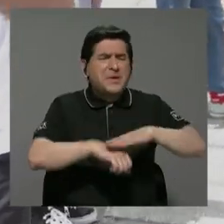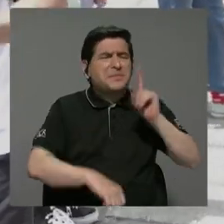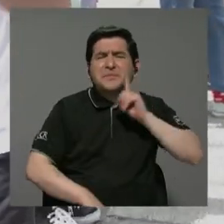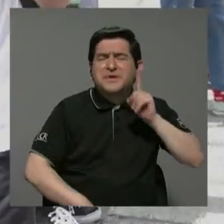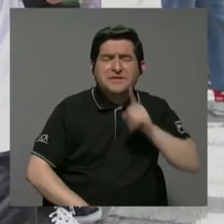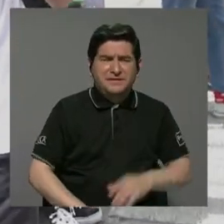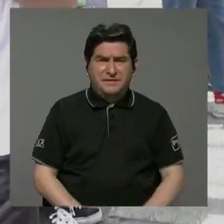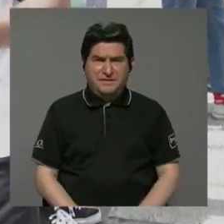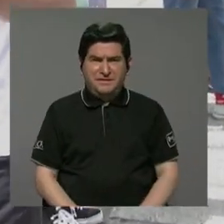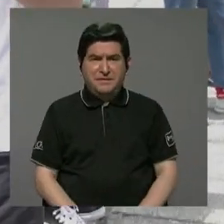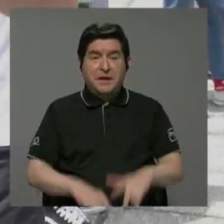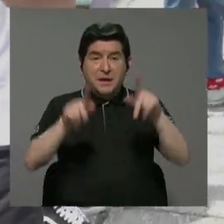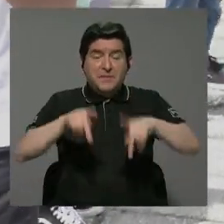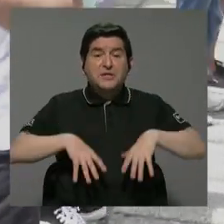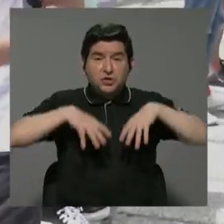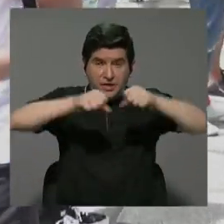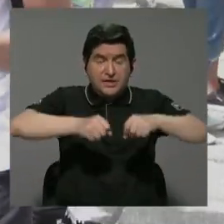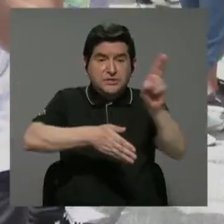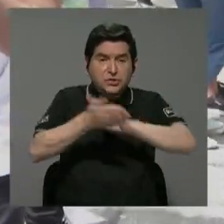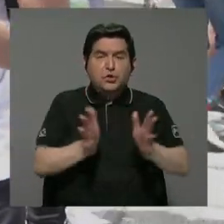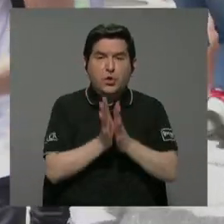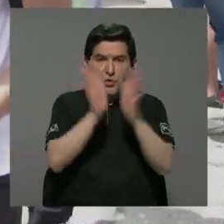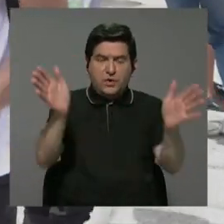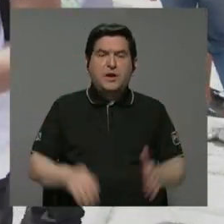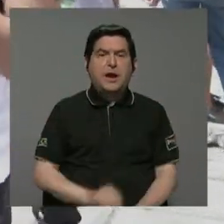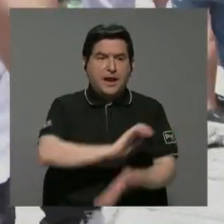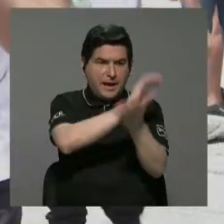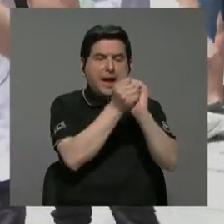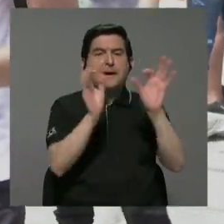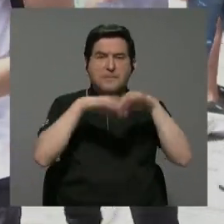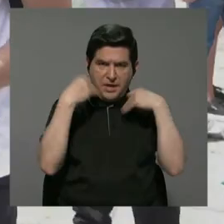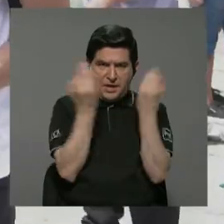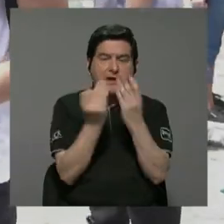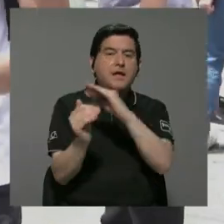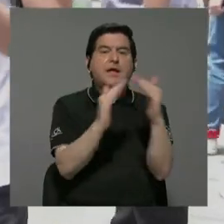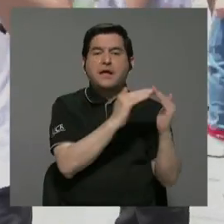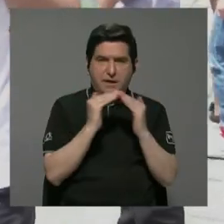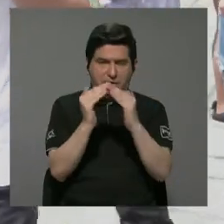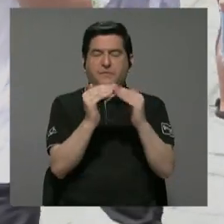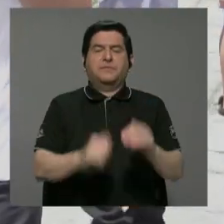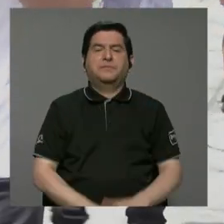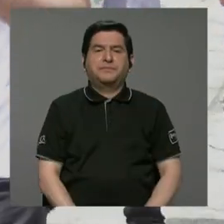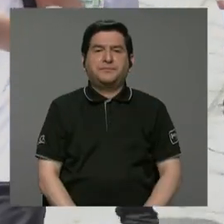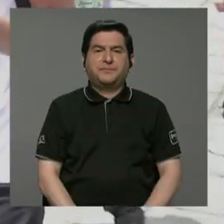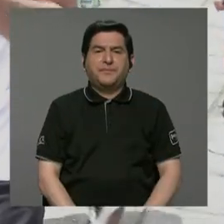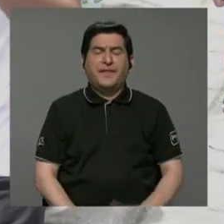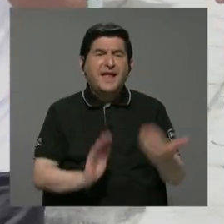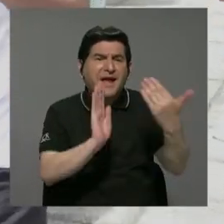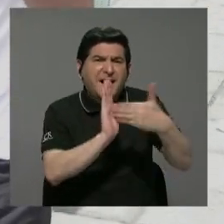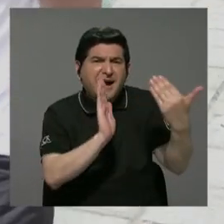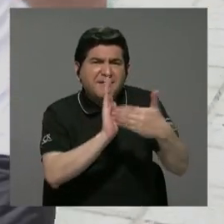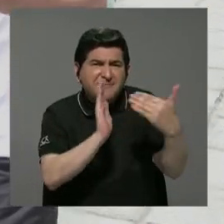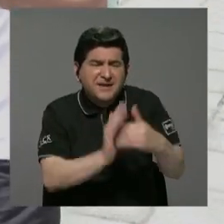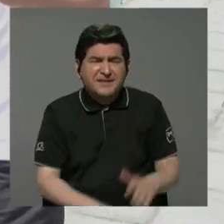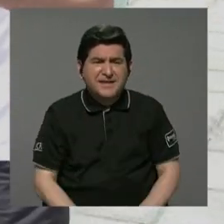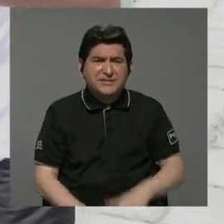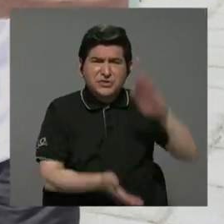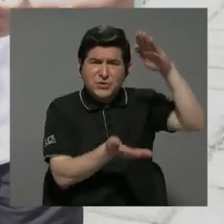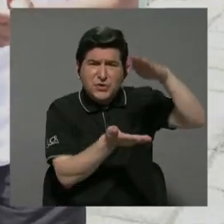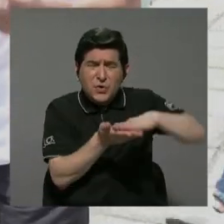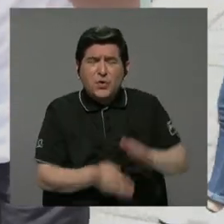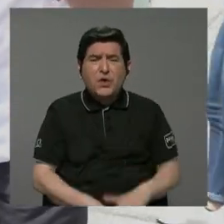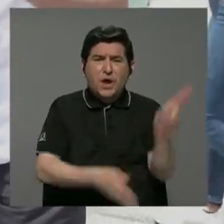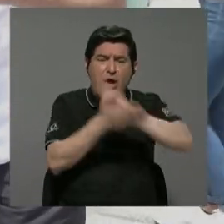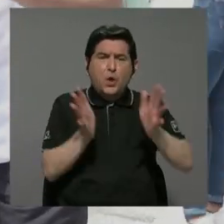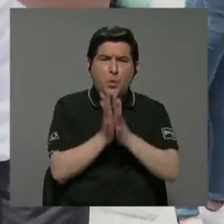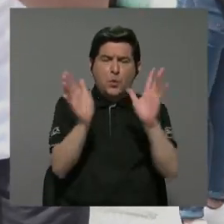Las personas que son graduadas de universidades públicas cambian a sus familias y cambian a sus comunidades. La afectación que se da si se recorta a las universidades